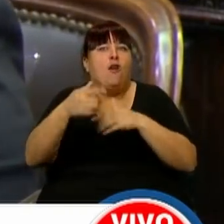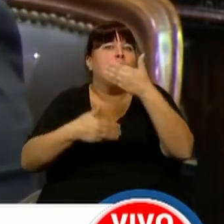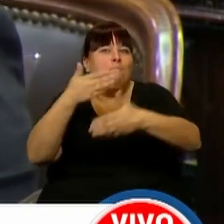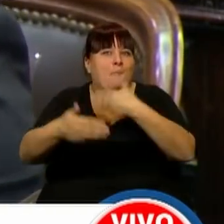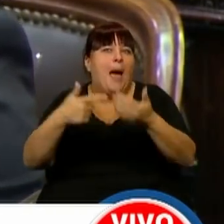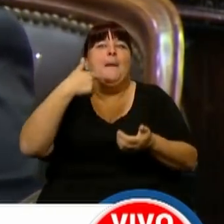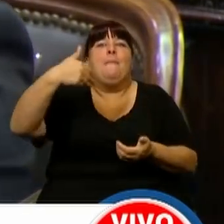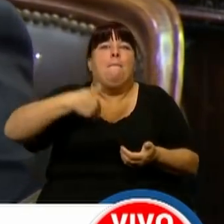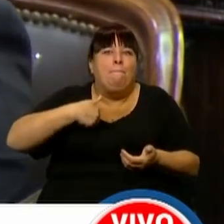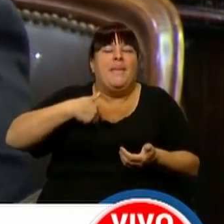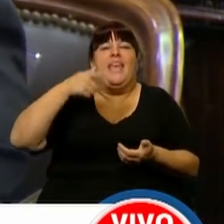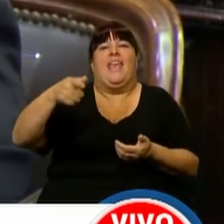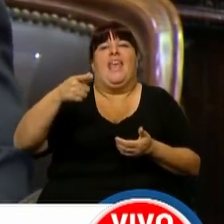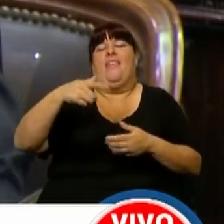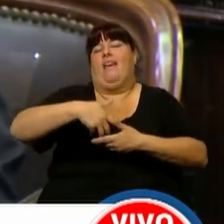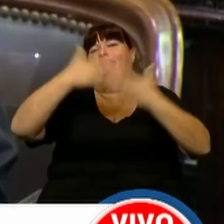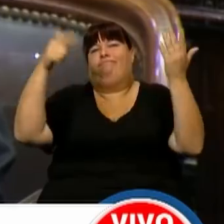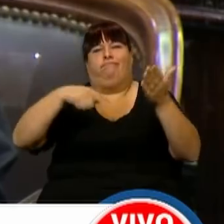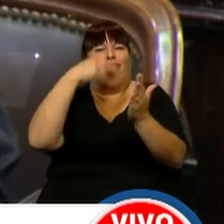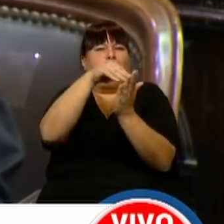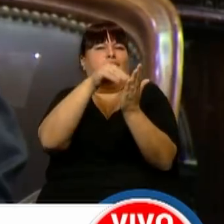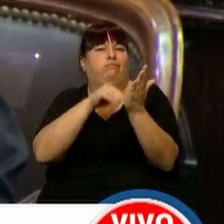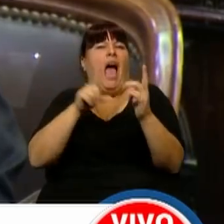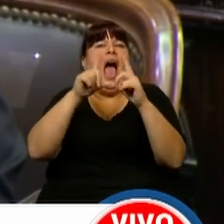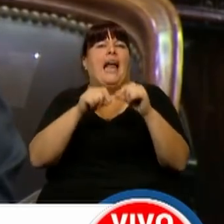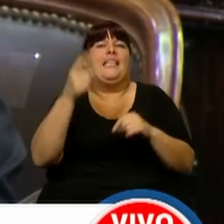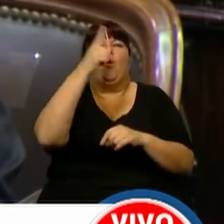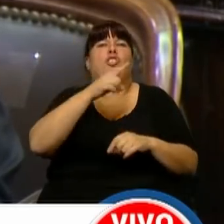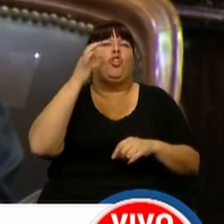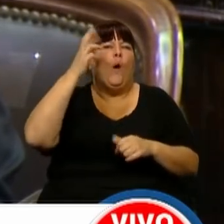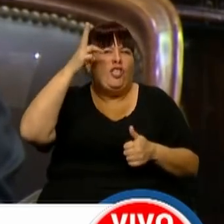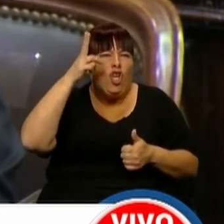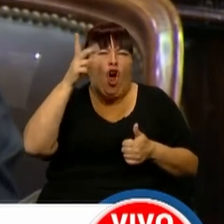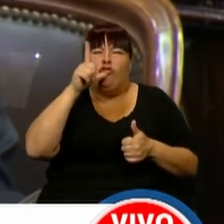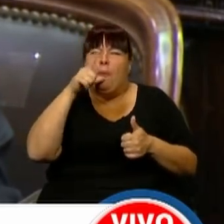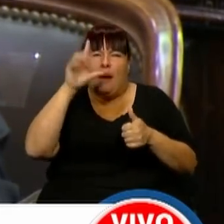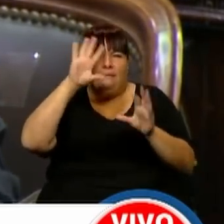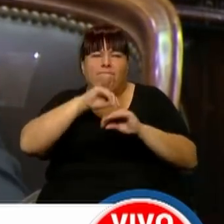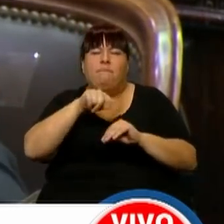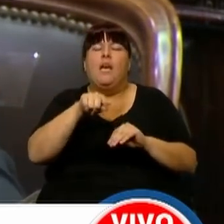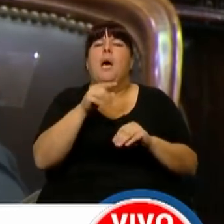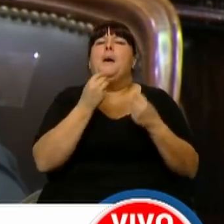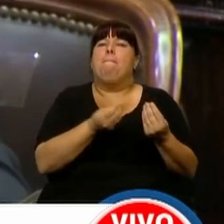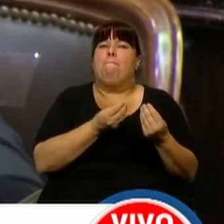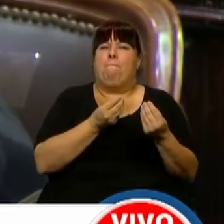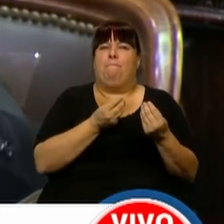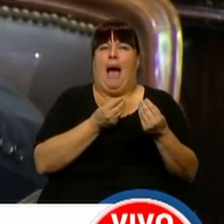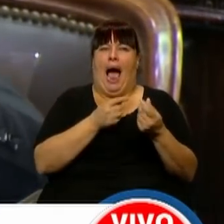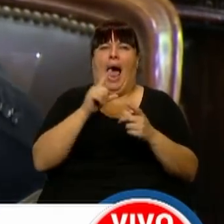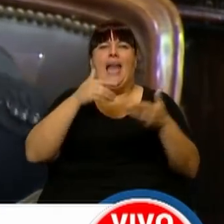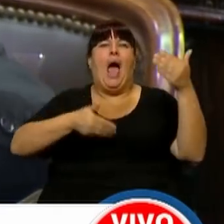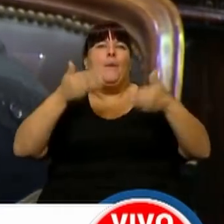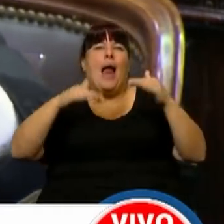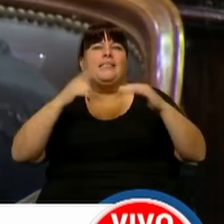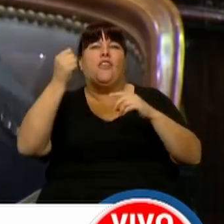proceso que nos están pidiendo unas facultades extraordinarias acá en el artículo 148, si no estoy equivocado, para poder hacer ese